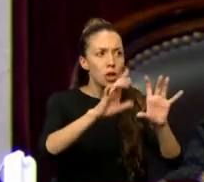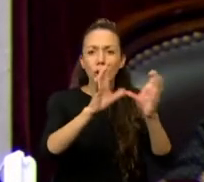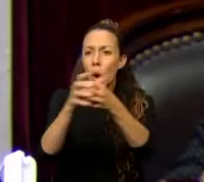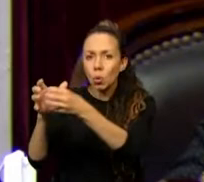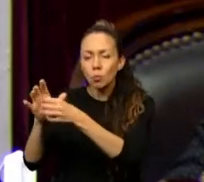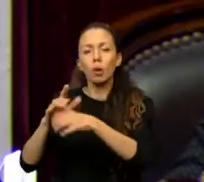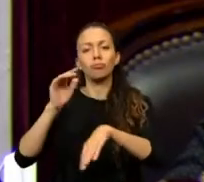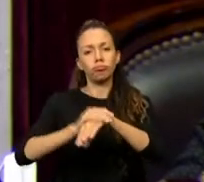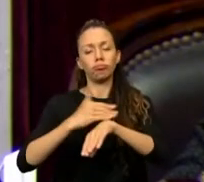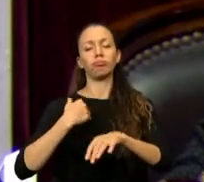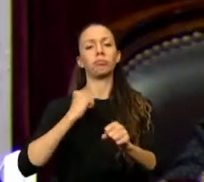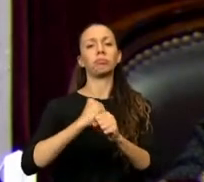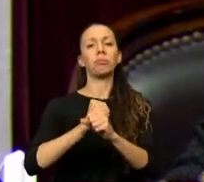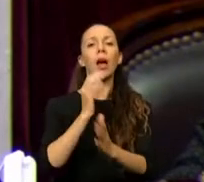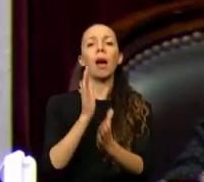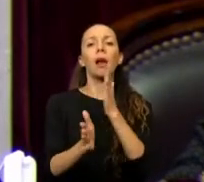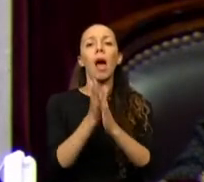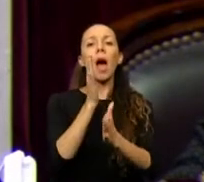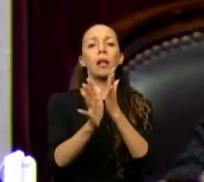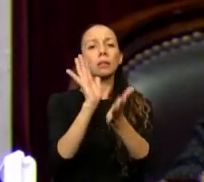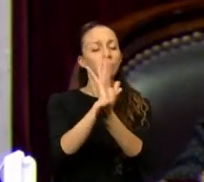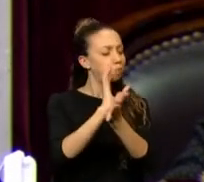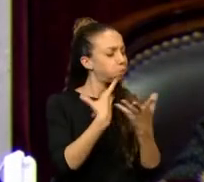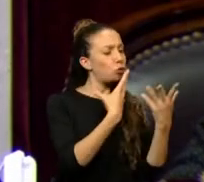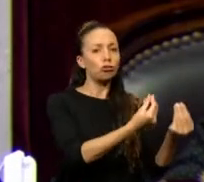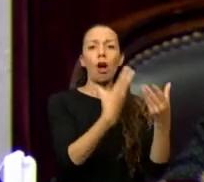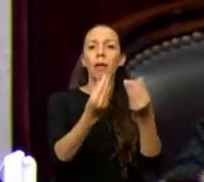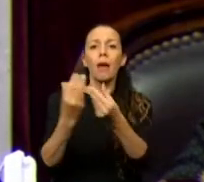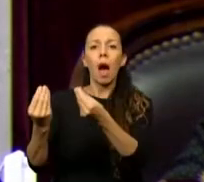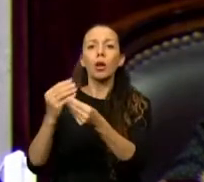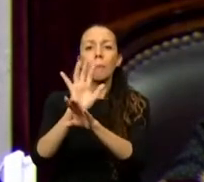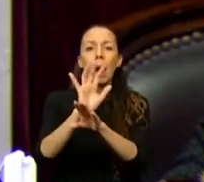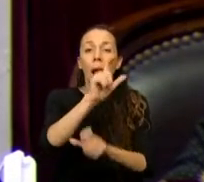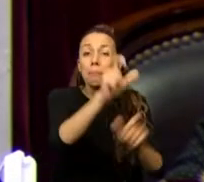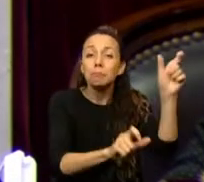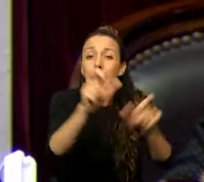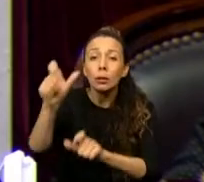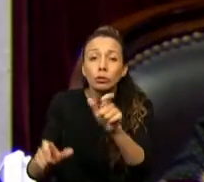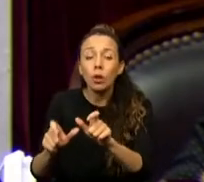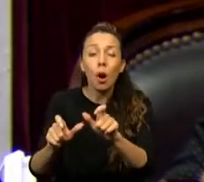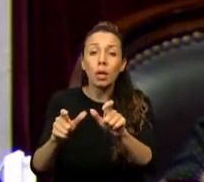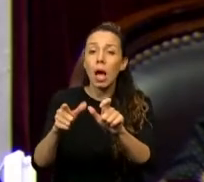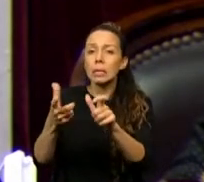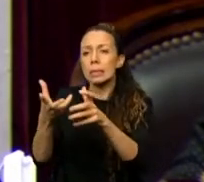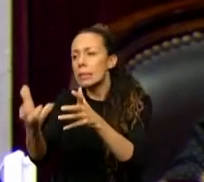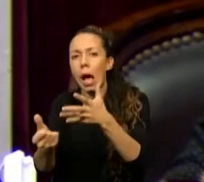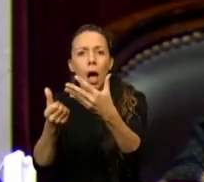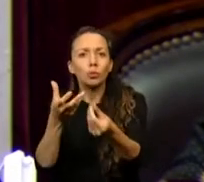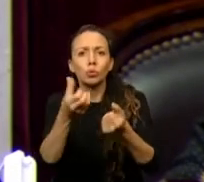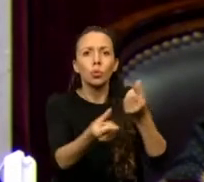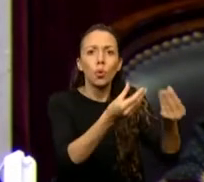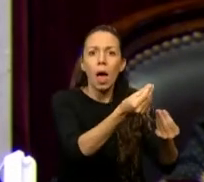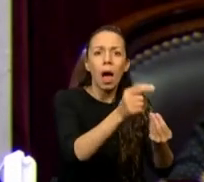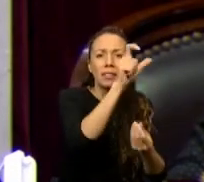gratuito, como dije, ese trabajo solidario, de sostener a muchas personas que por sus dolencias, que